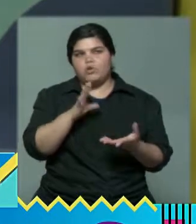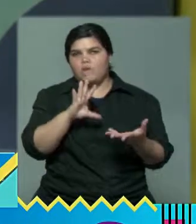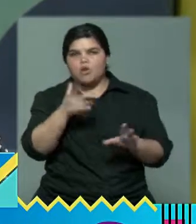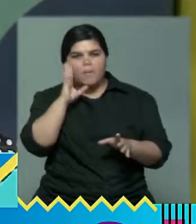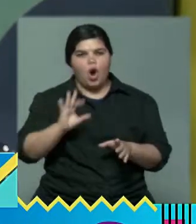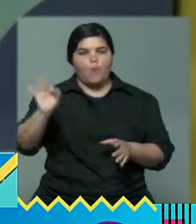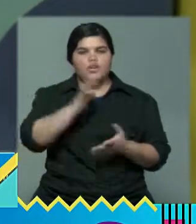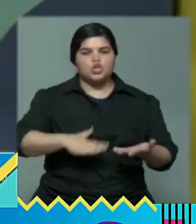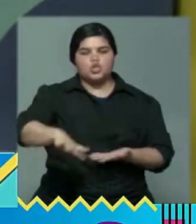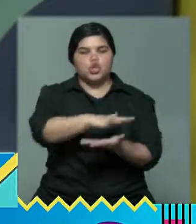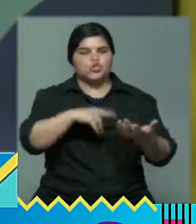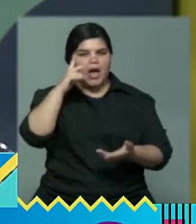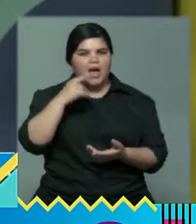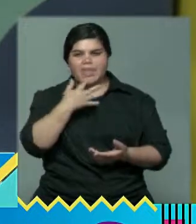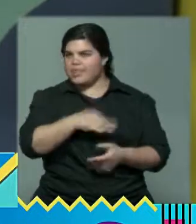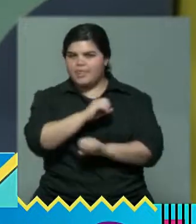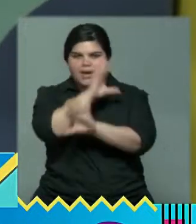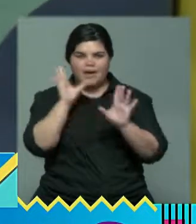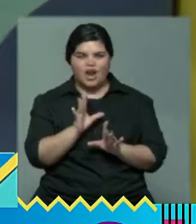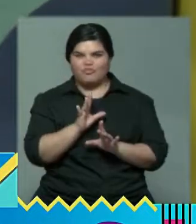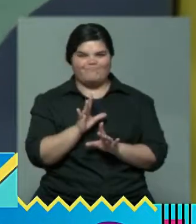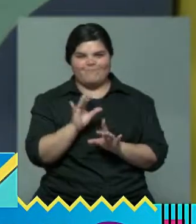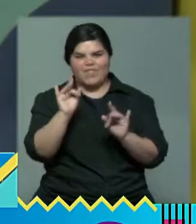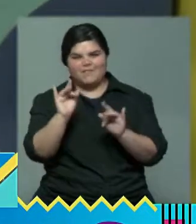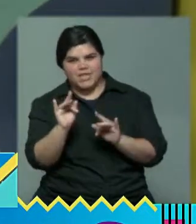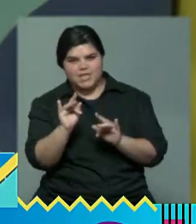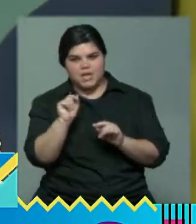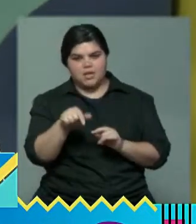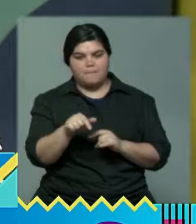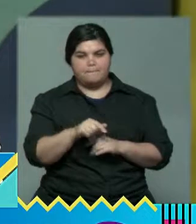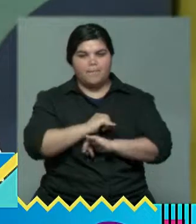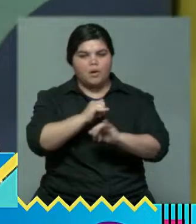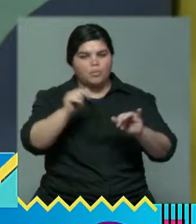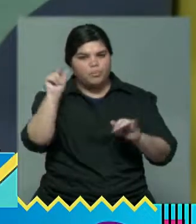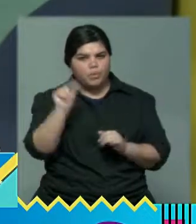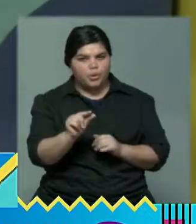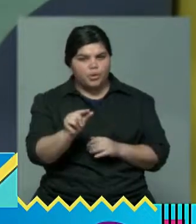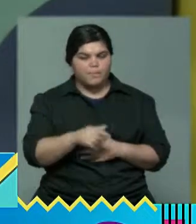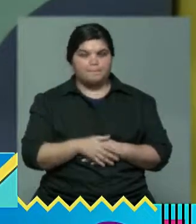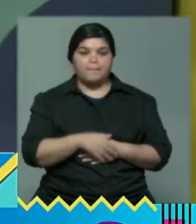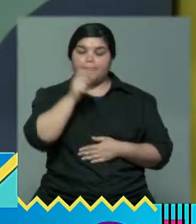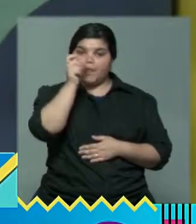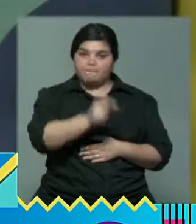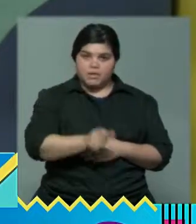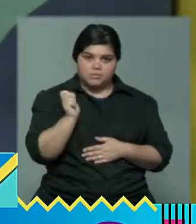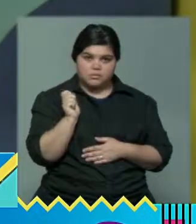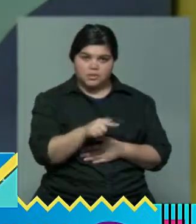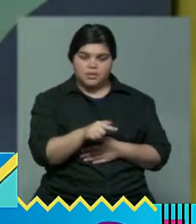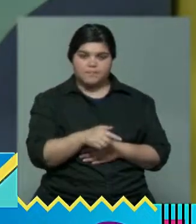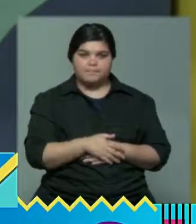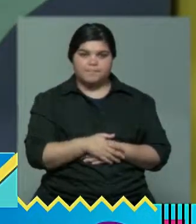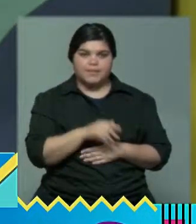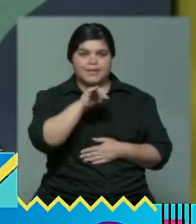le cuesta un poco más entender o que está menos difundida, es que esa persona indefectiblemente va a